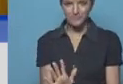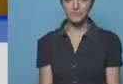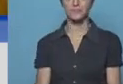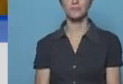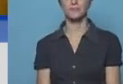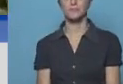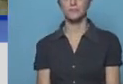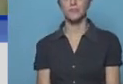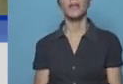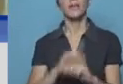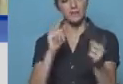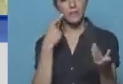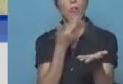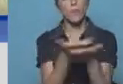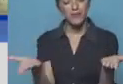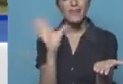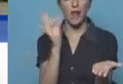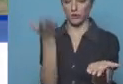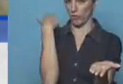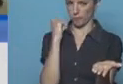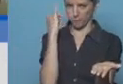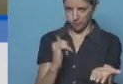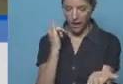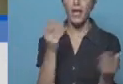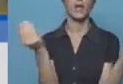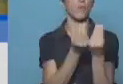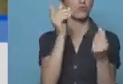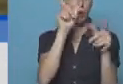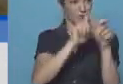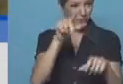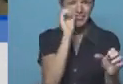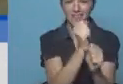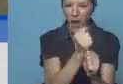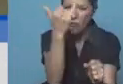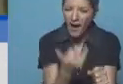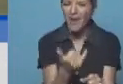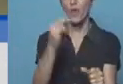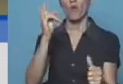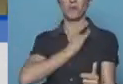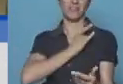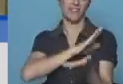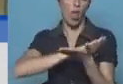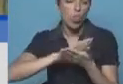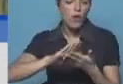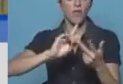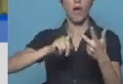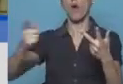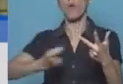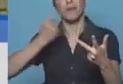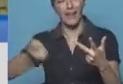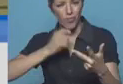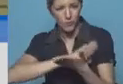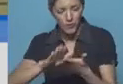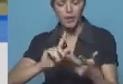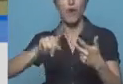un poco lo que yo les decía antes, los millones de puestos de trabajo, las nuevas universidades, los nuevos jubilados,